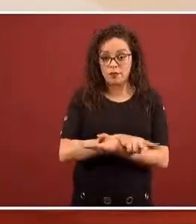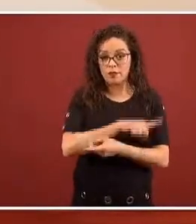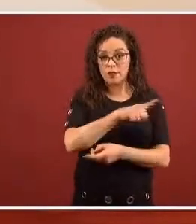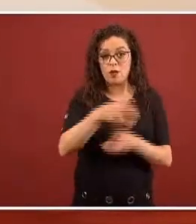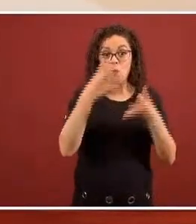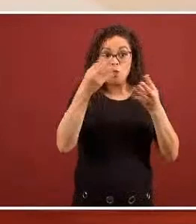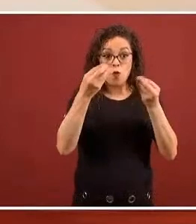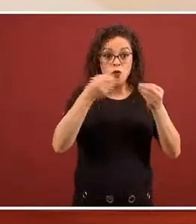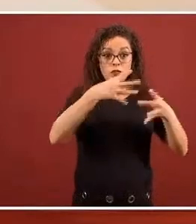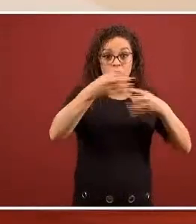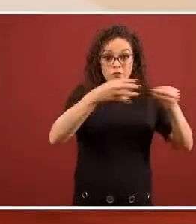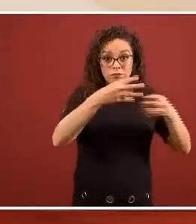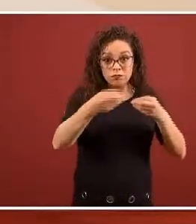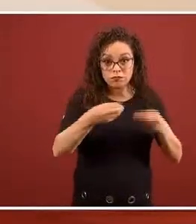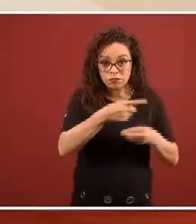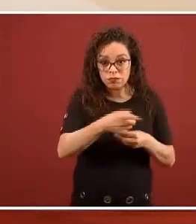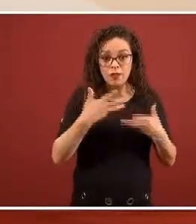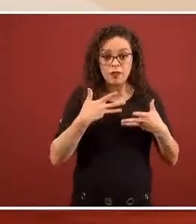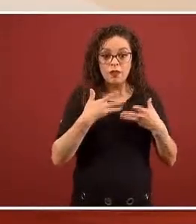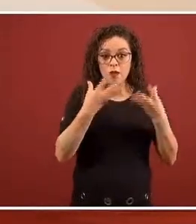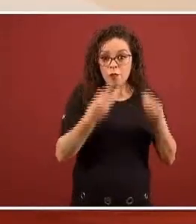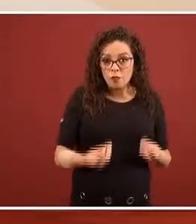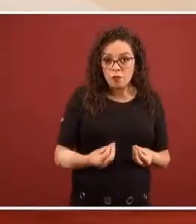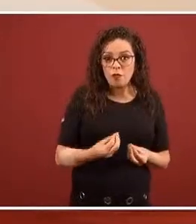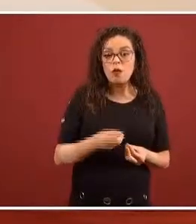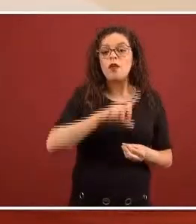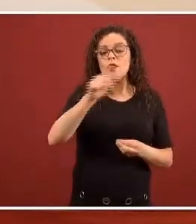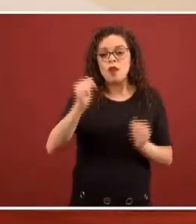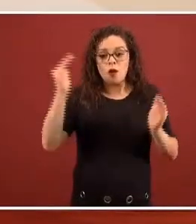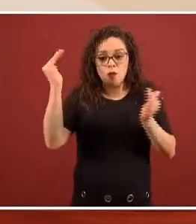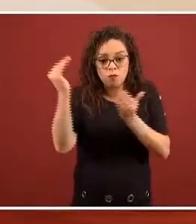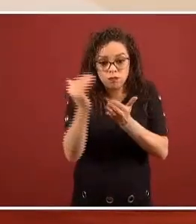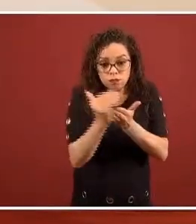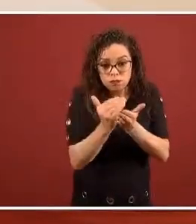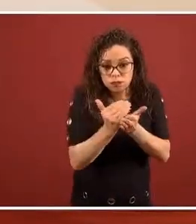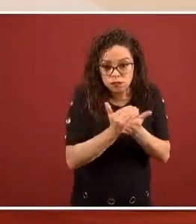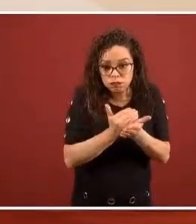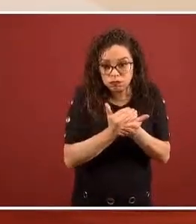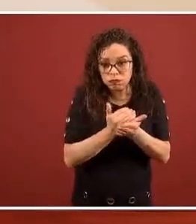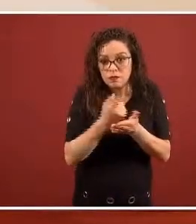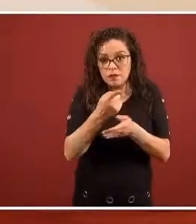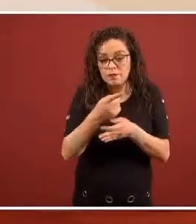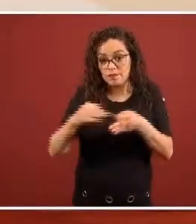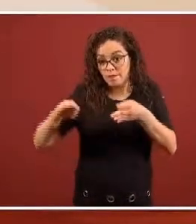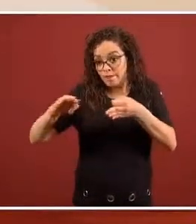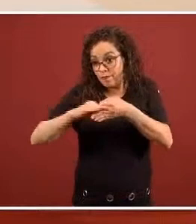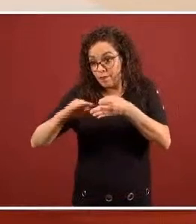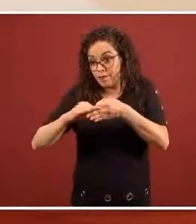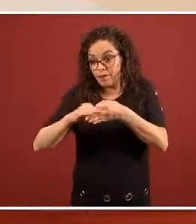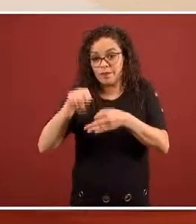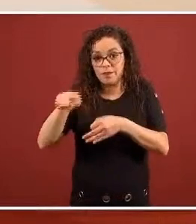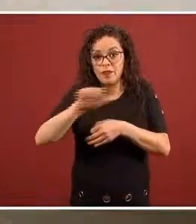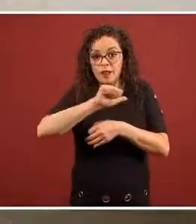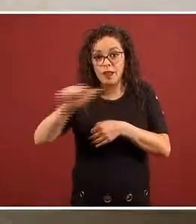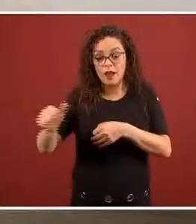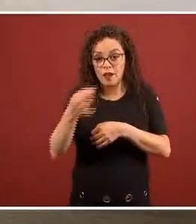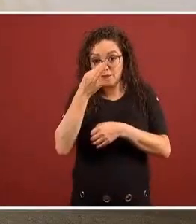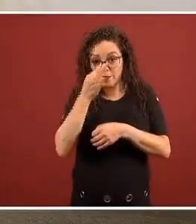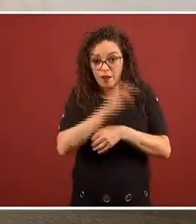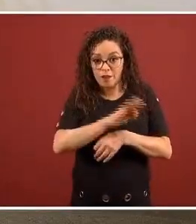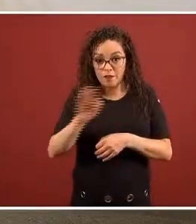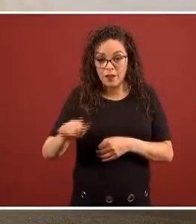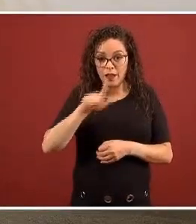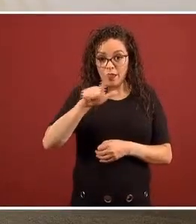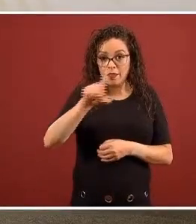que logren un buen control cercano al 17 de mayo, podrán abrir actividades el 18. Entonces